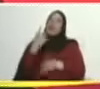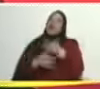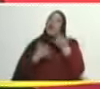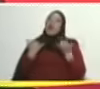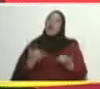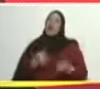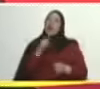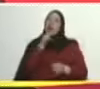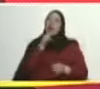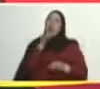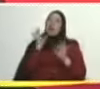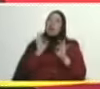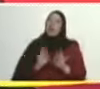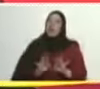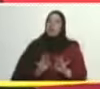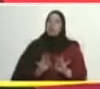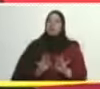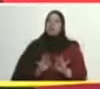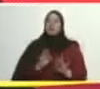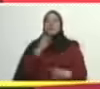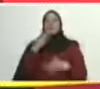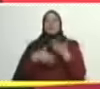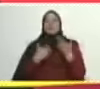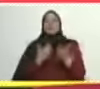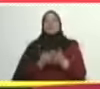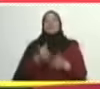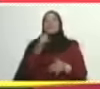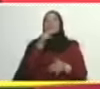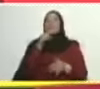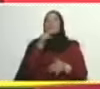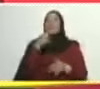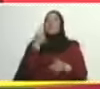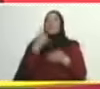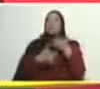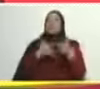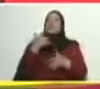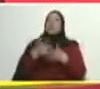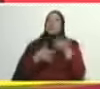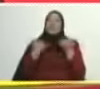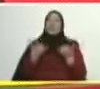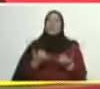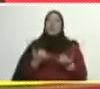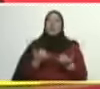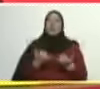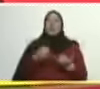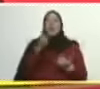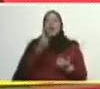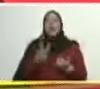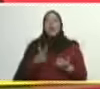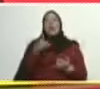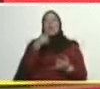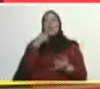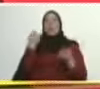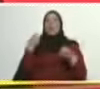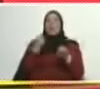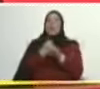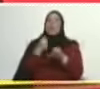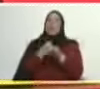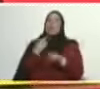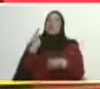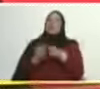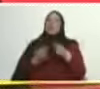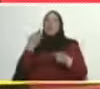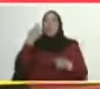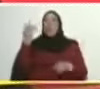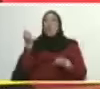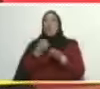fundado y en el mediano plazo exigir su democratización. El veto es una estructura que ya no es funcional